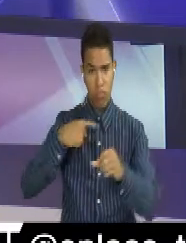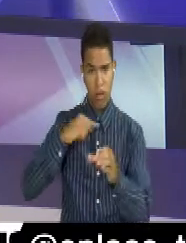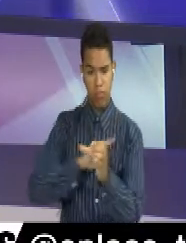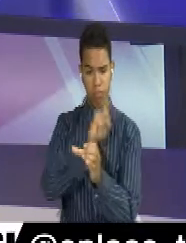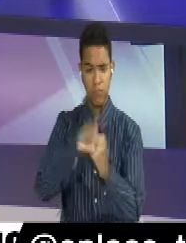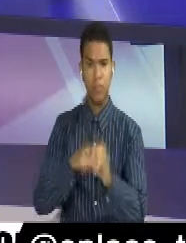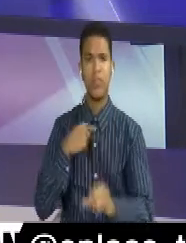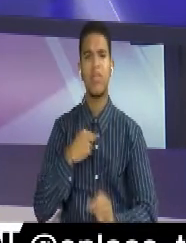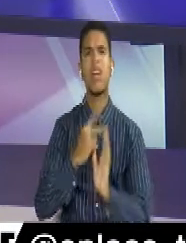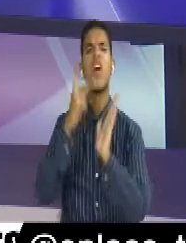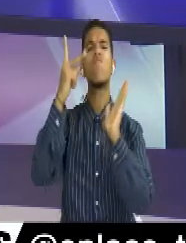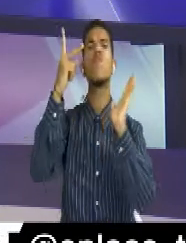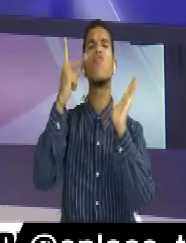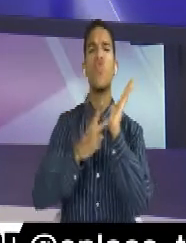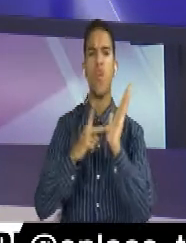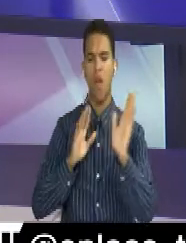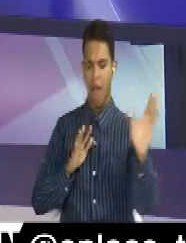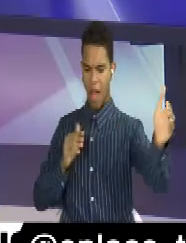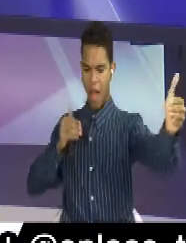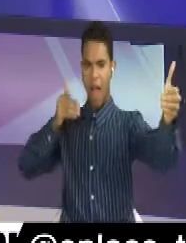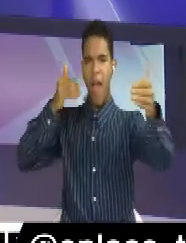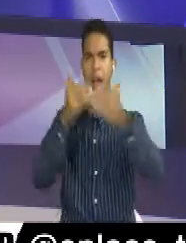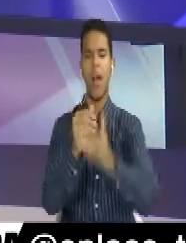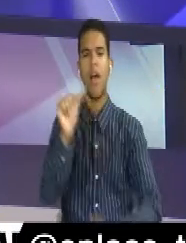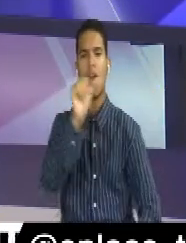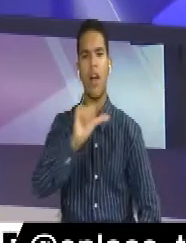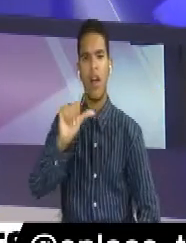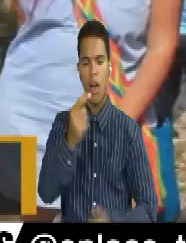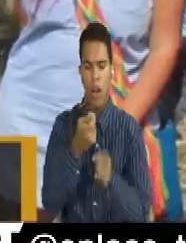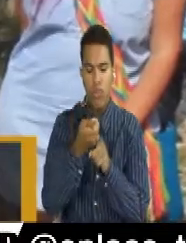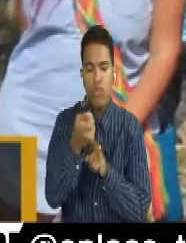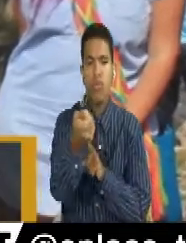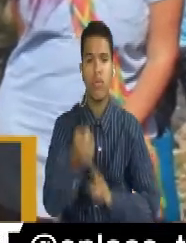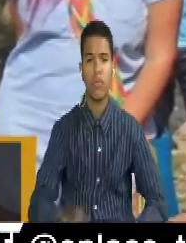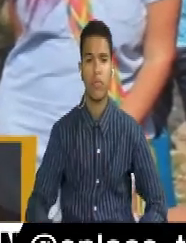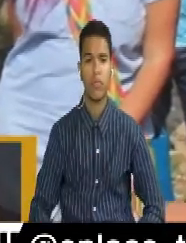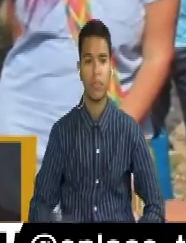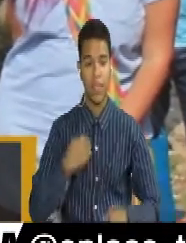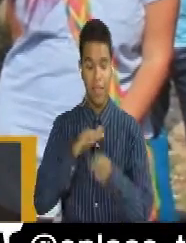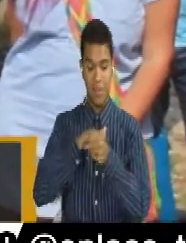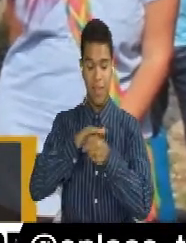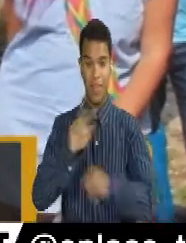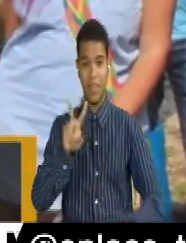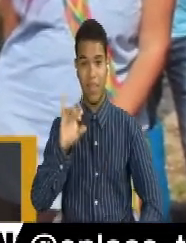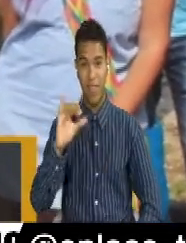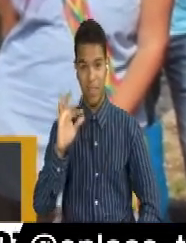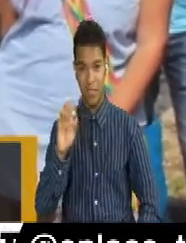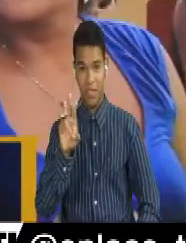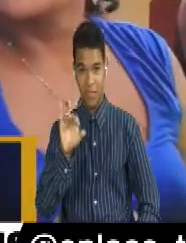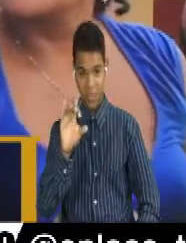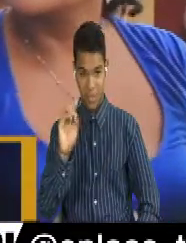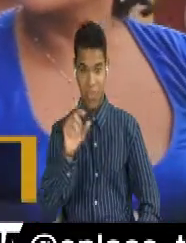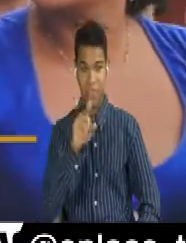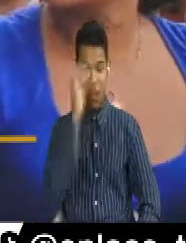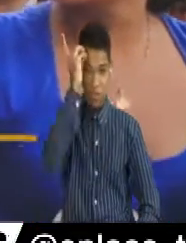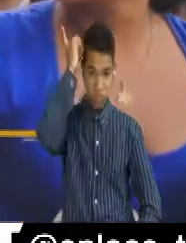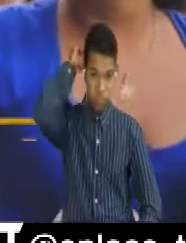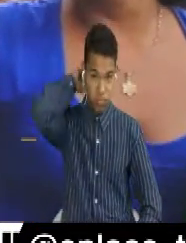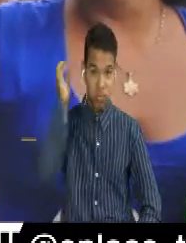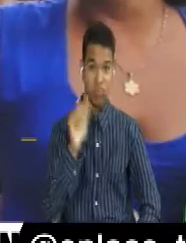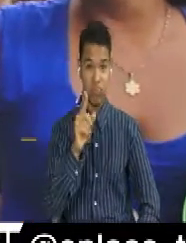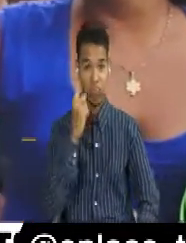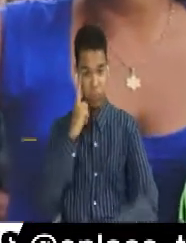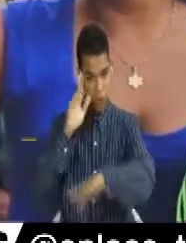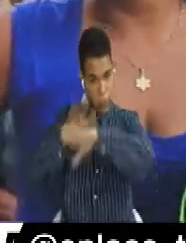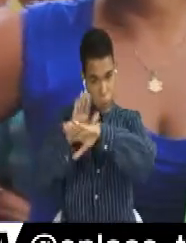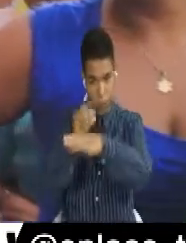2.000 soluciones hasta agosto próximo. En su visita al barrio La Victoria, el burgomaestre fue enfático en afirmar que, como